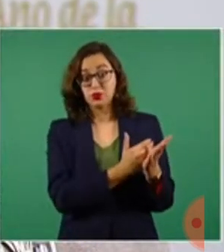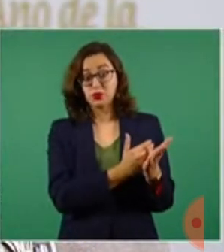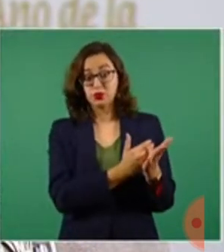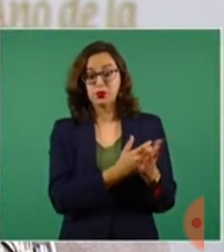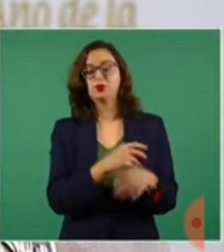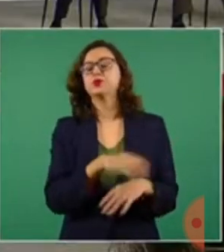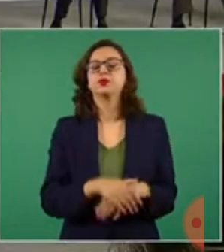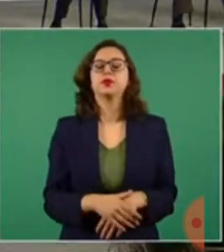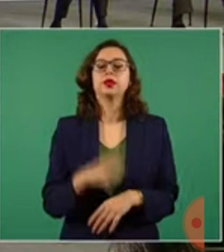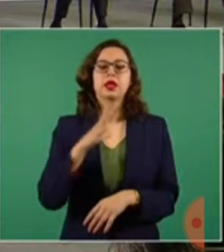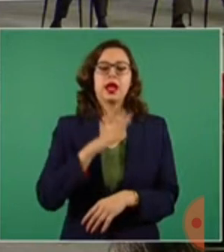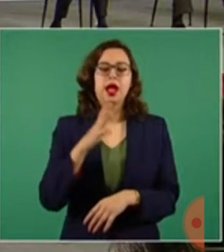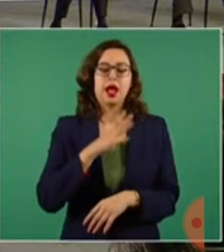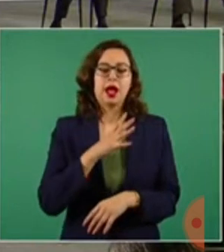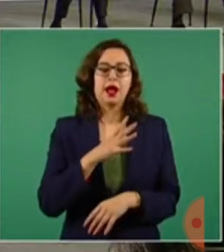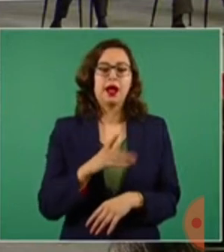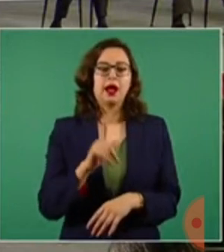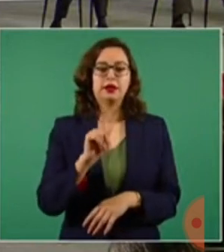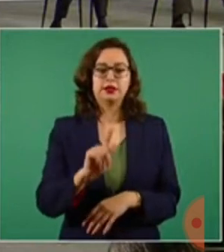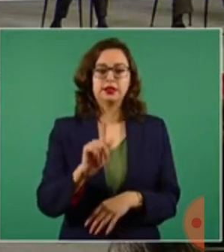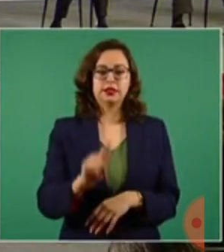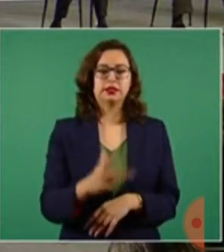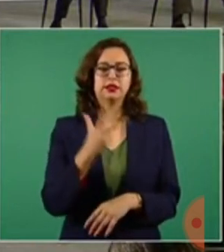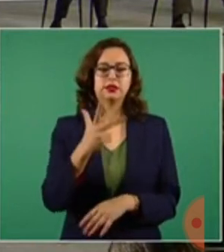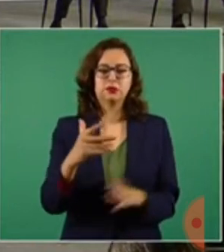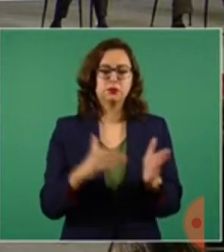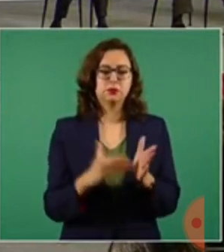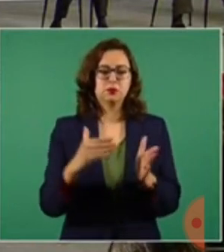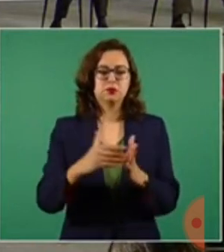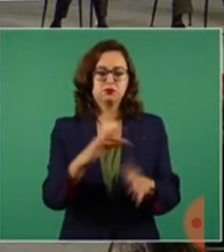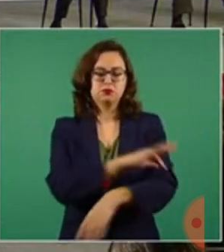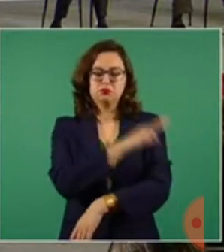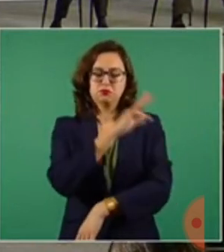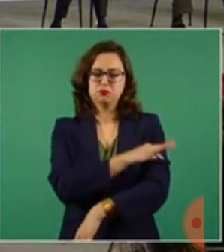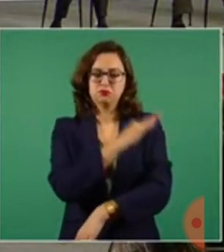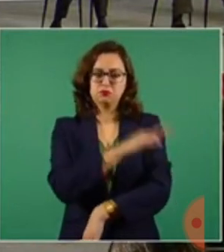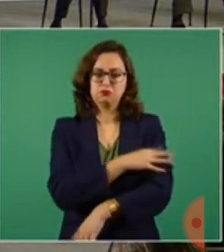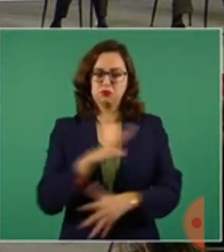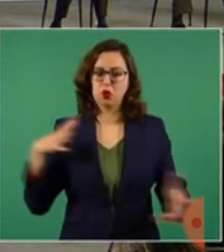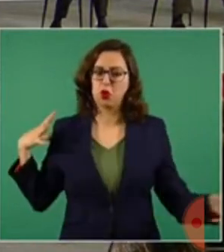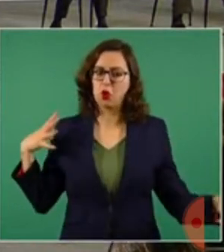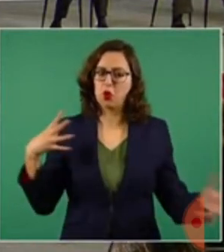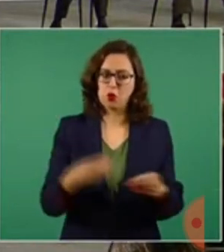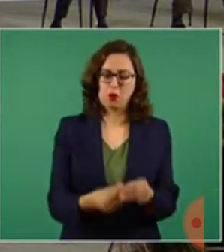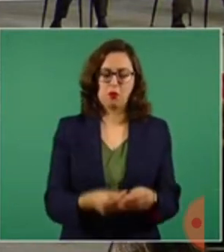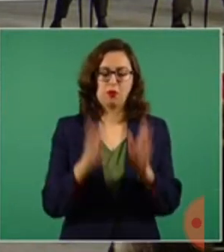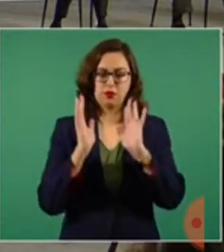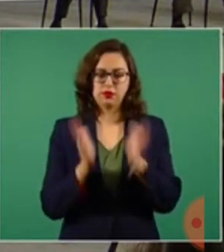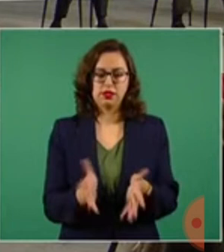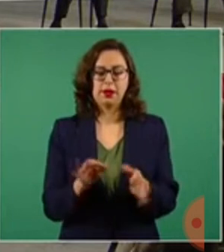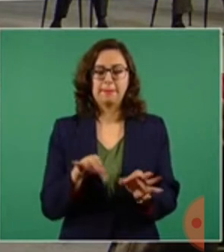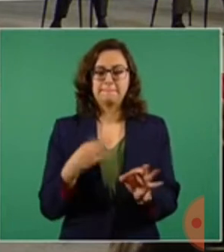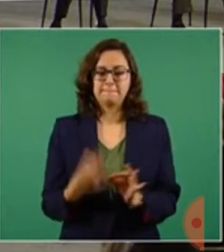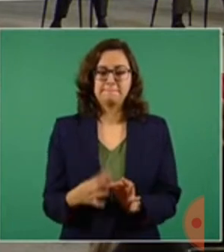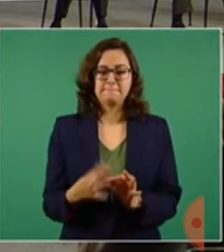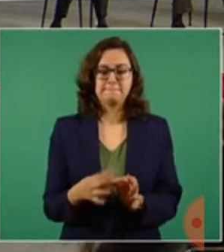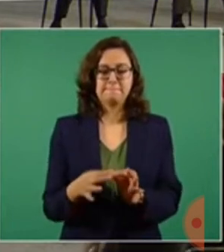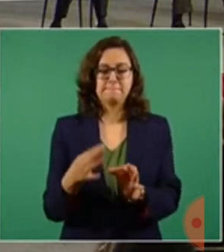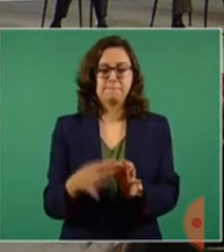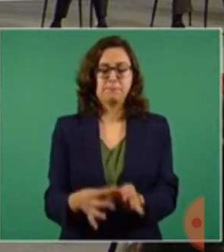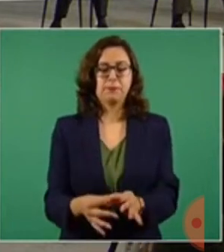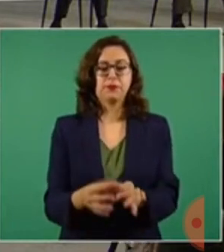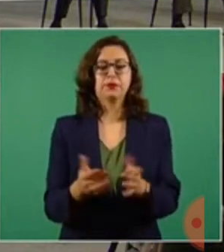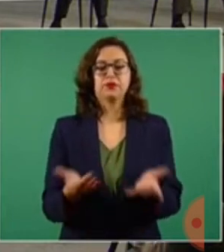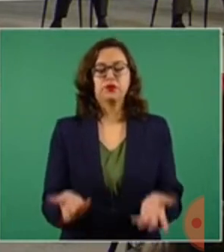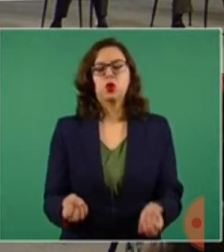Tenemos 78 millones de dosis que ya se han aplicado en forma acumulativa y esto equivale a